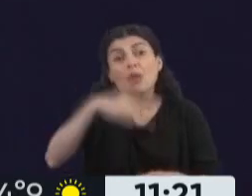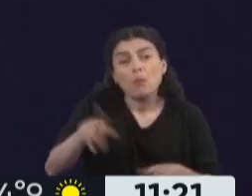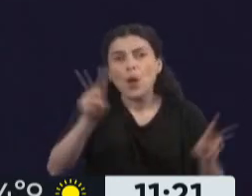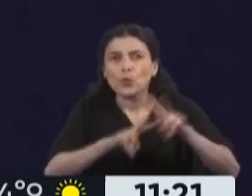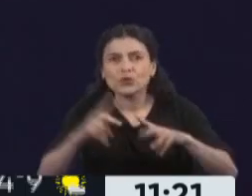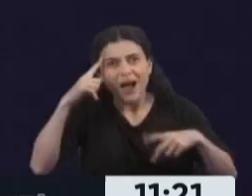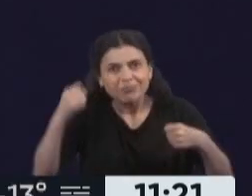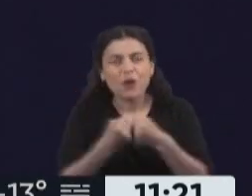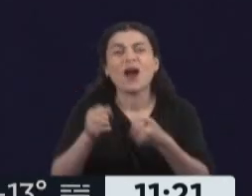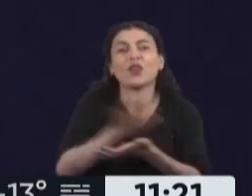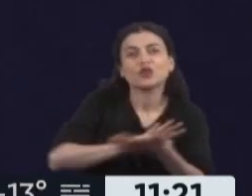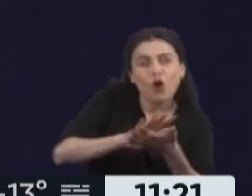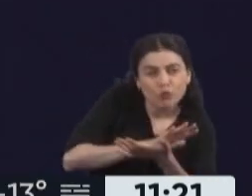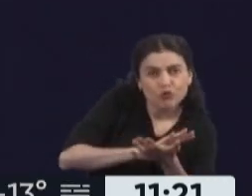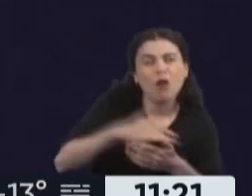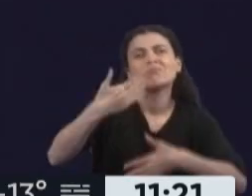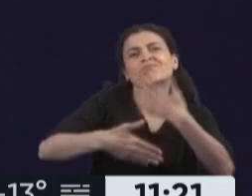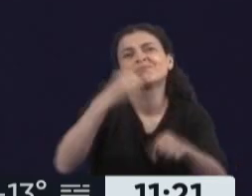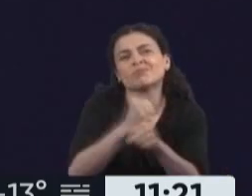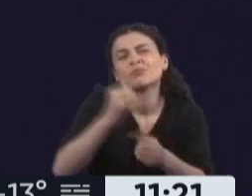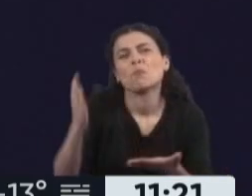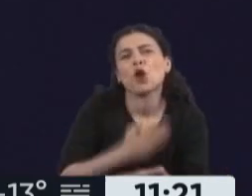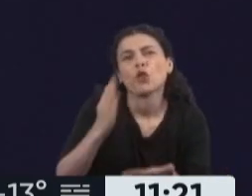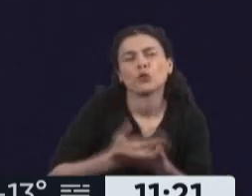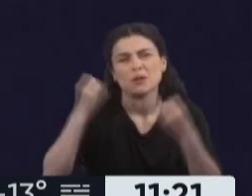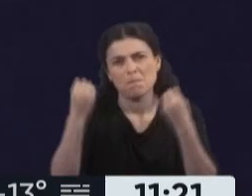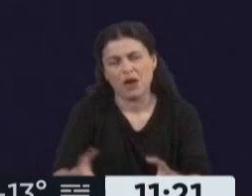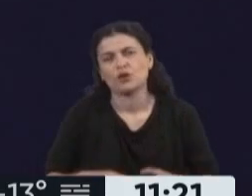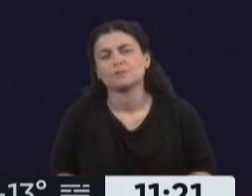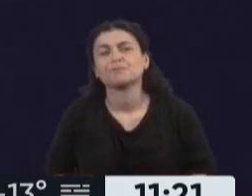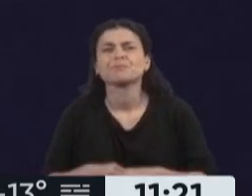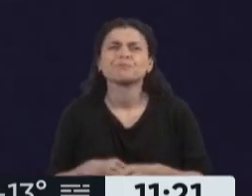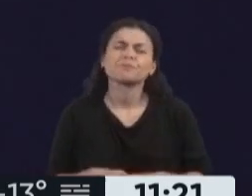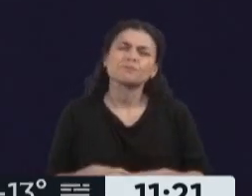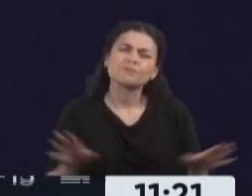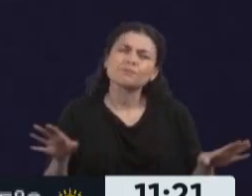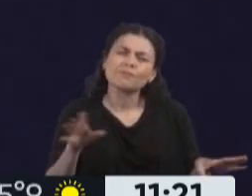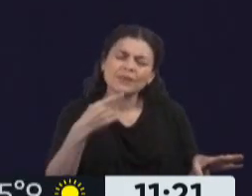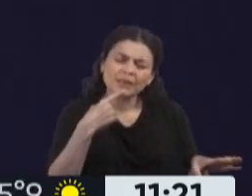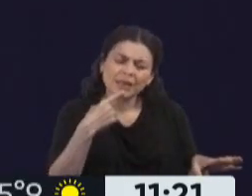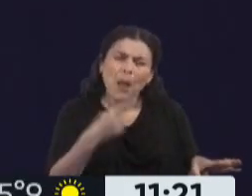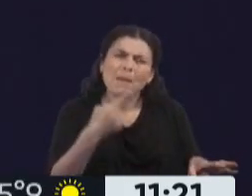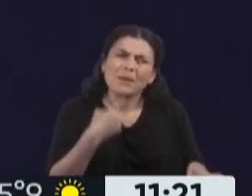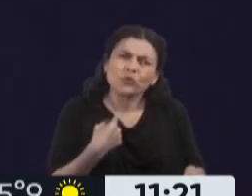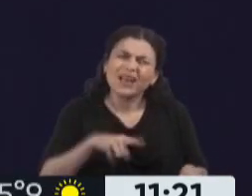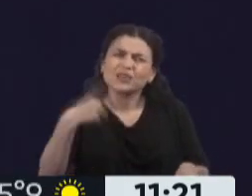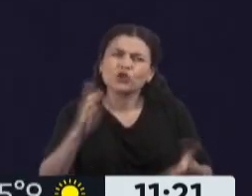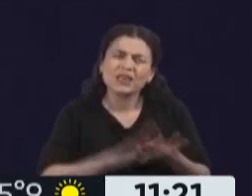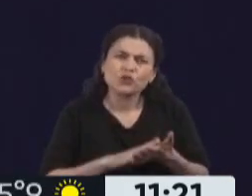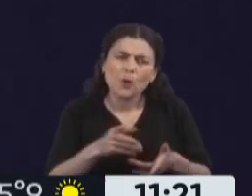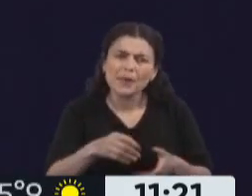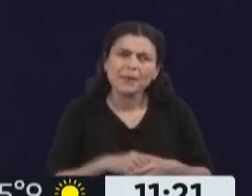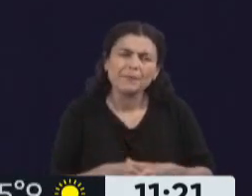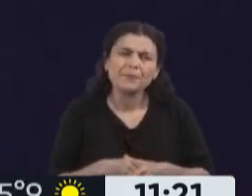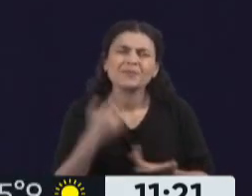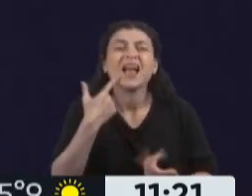posible. Con respecto a lo que me plantea, me hizo otra pregunta sobre...